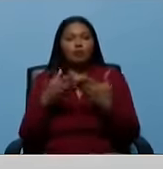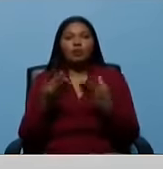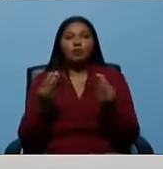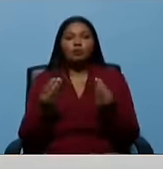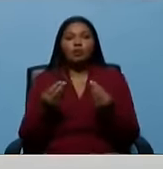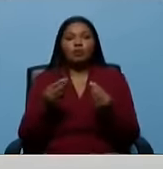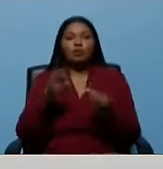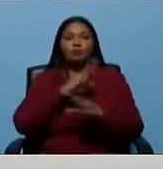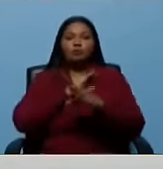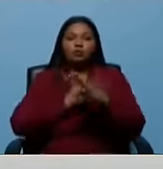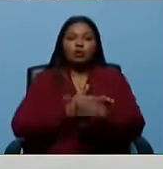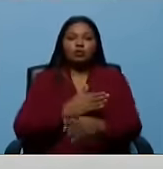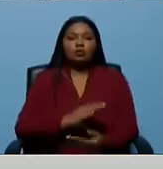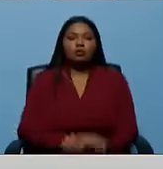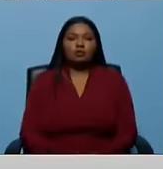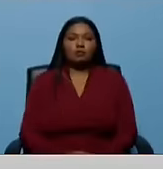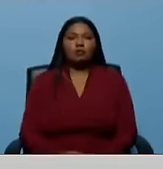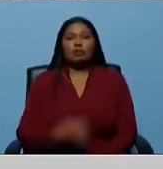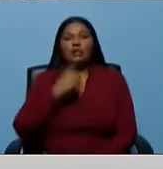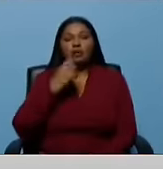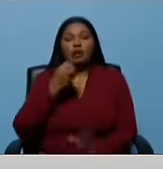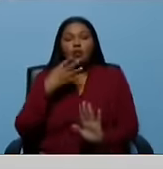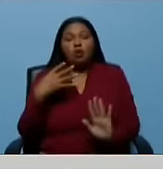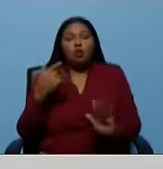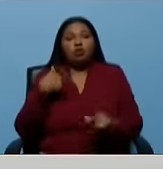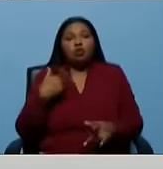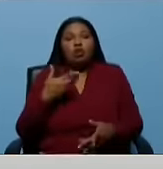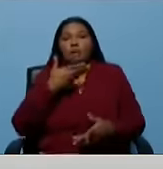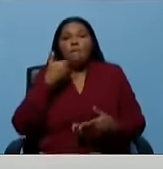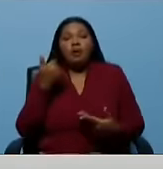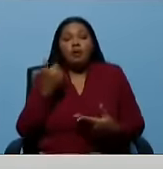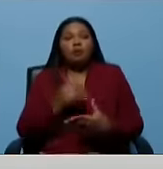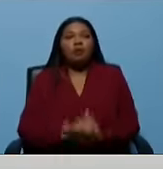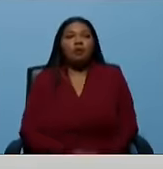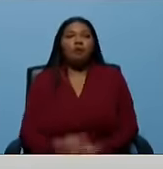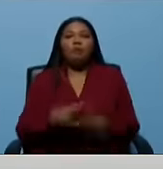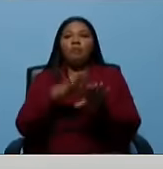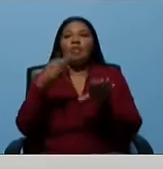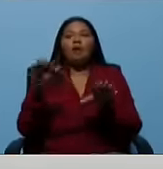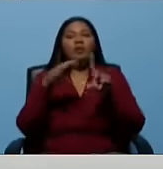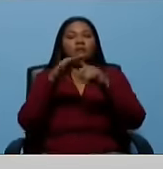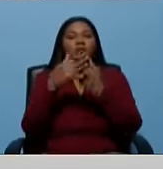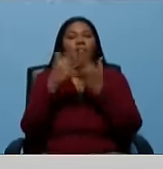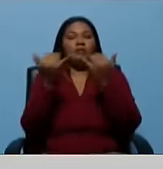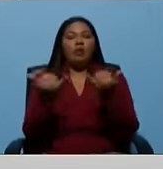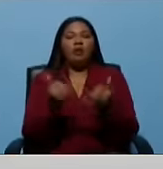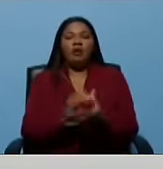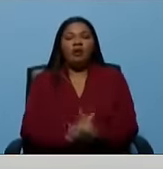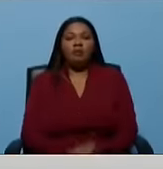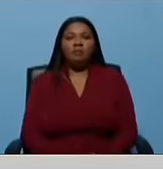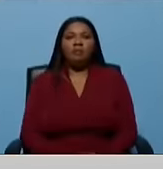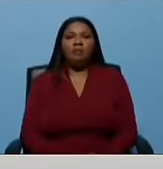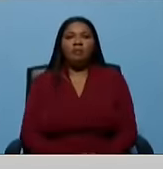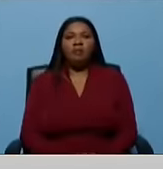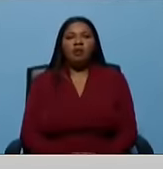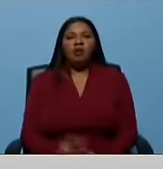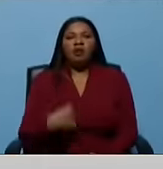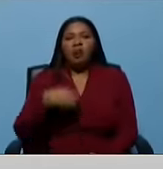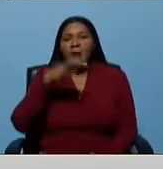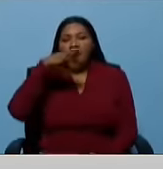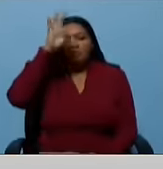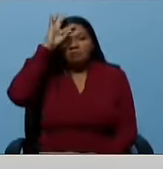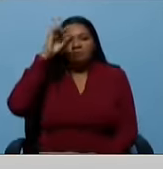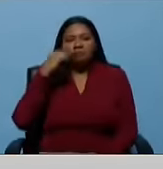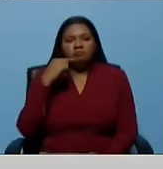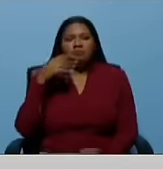bastante bastante fuertes y van a decir mira yo mejor dejo pasar esto y y y lo tengo pero esto todo lo